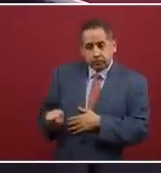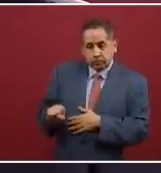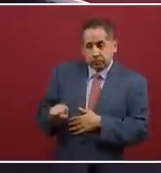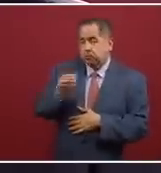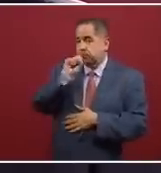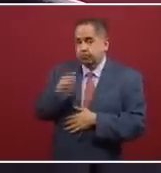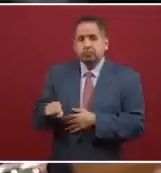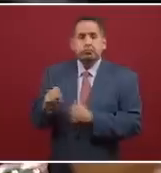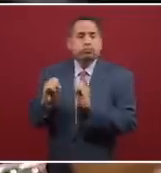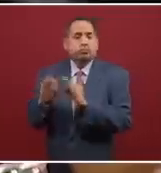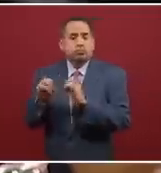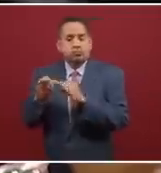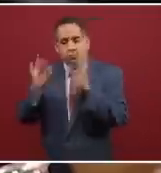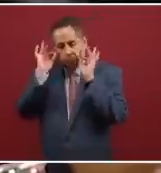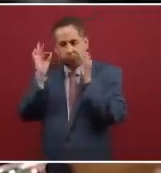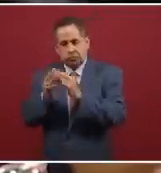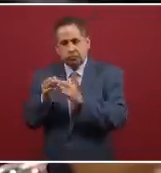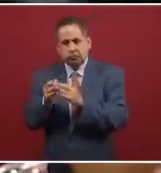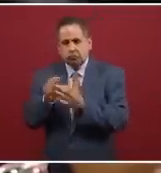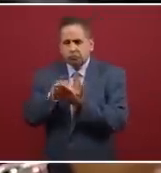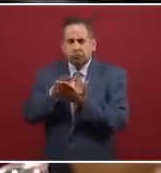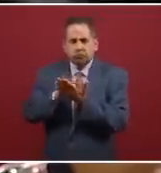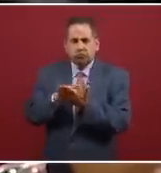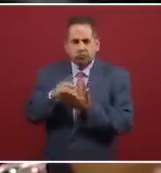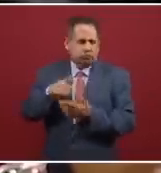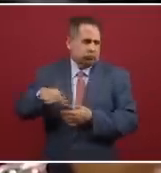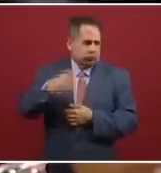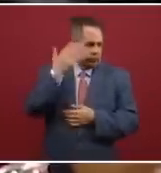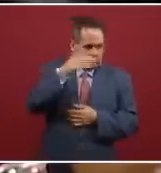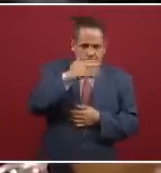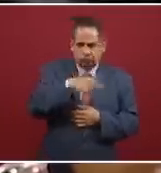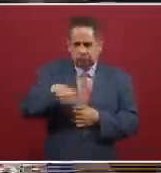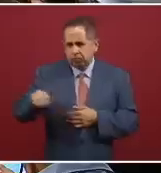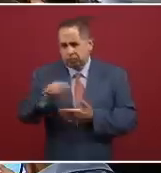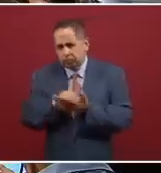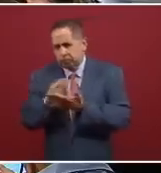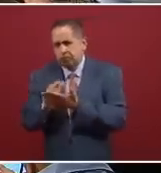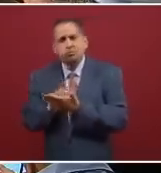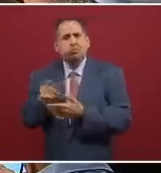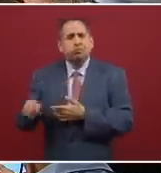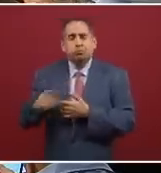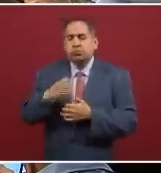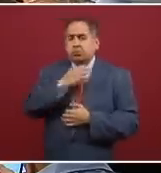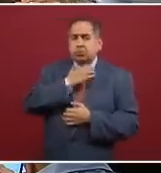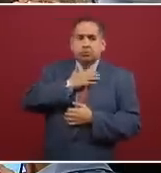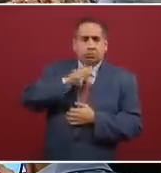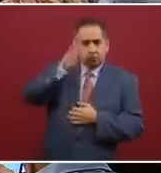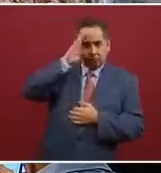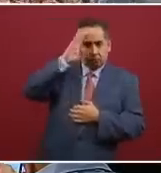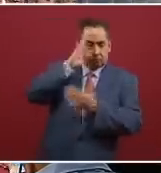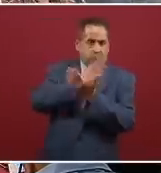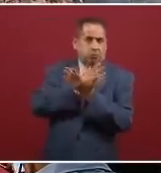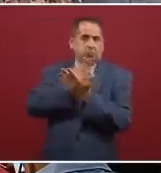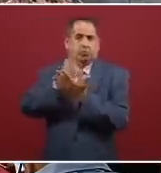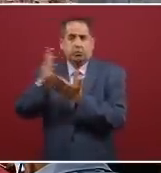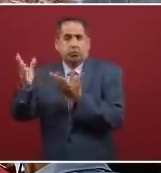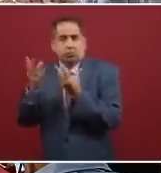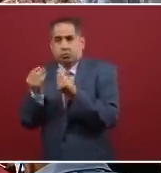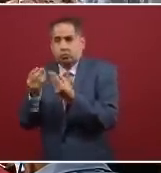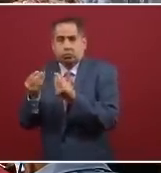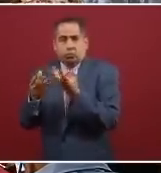durante un tiempo todos registramos aquí en nuestros medios que estaban siendo rebasadas por la capacidad